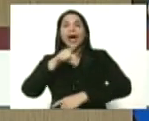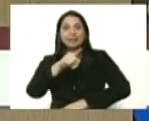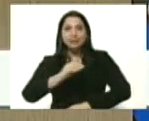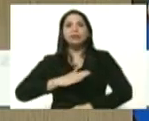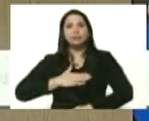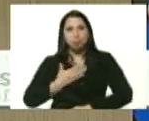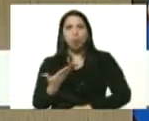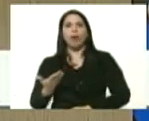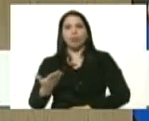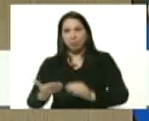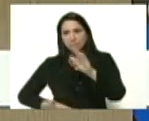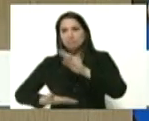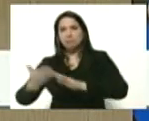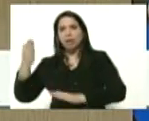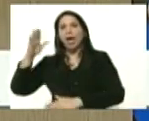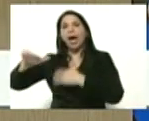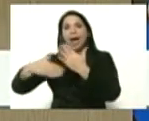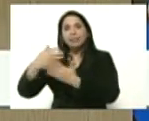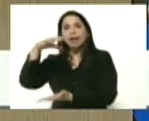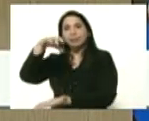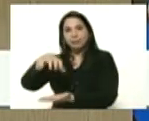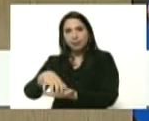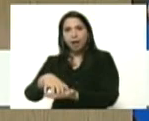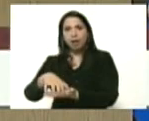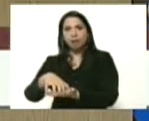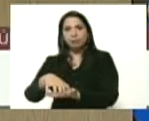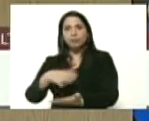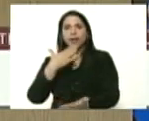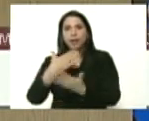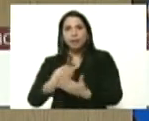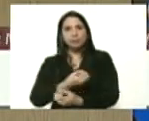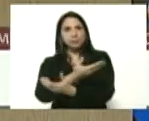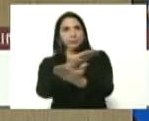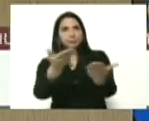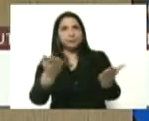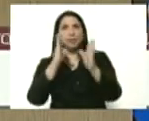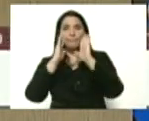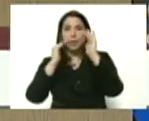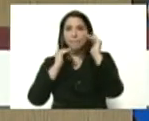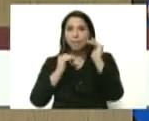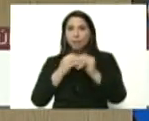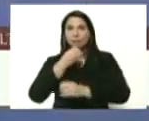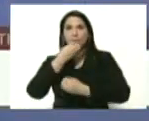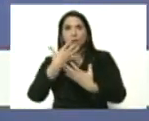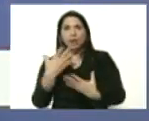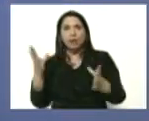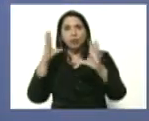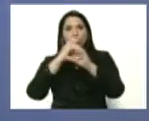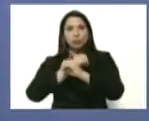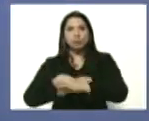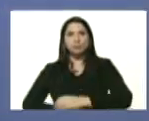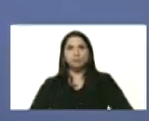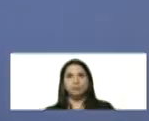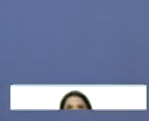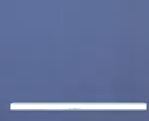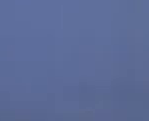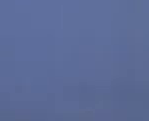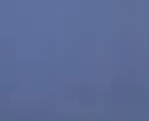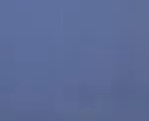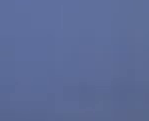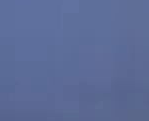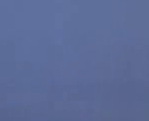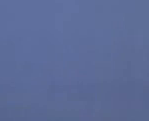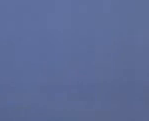bien irán a sus estados de residencia. Muchísimas gracias por su atención y buenas noches. Es el